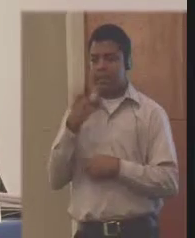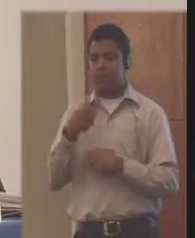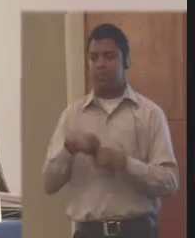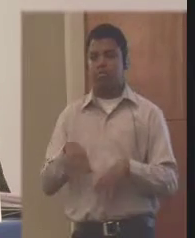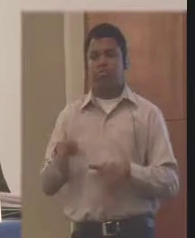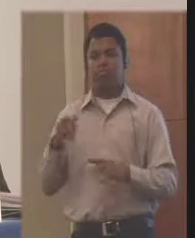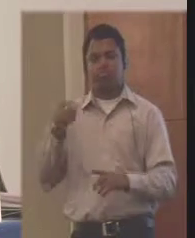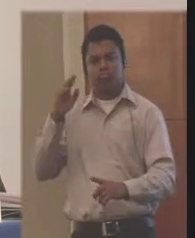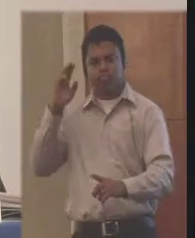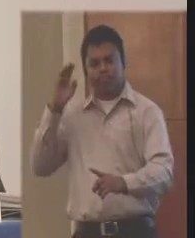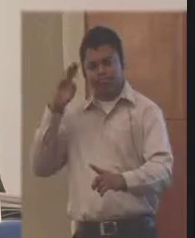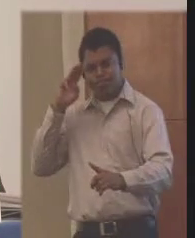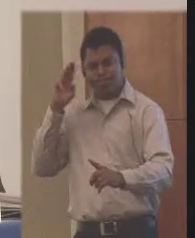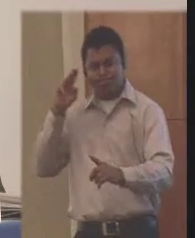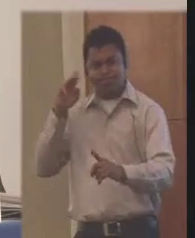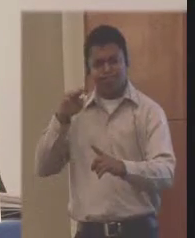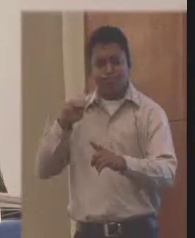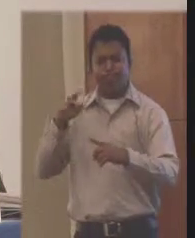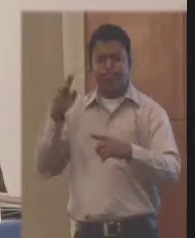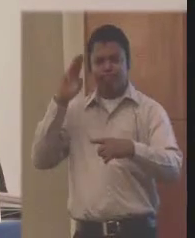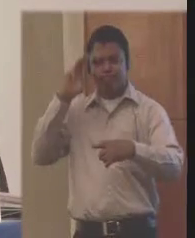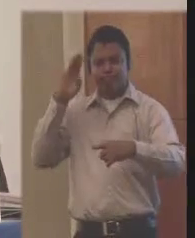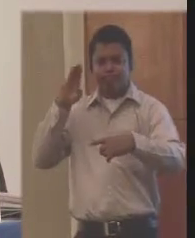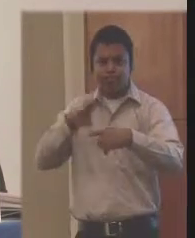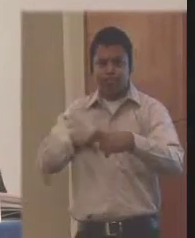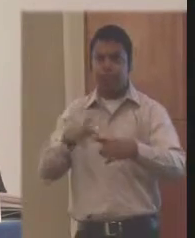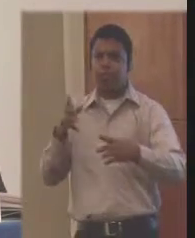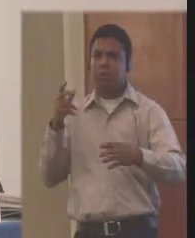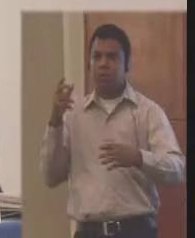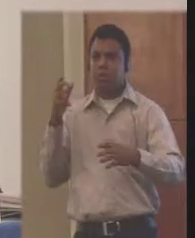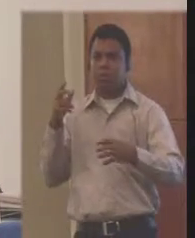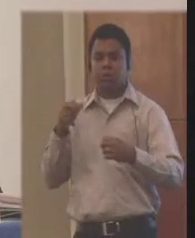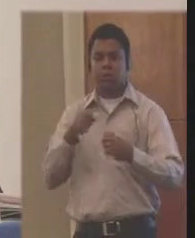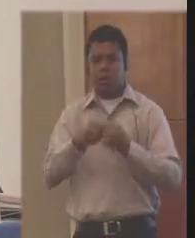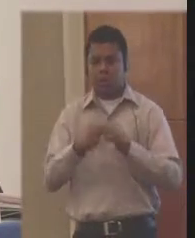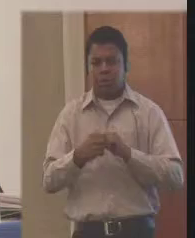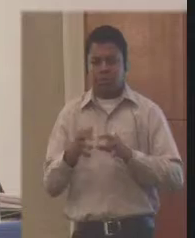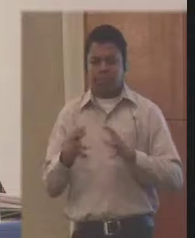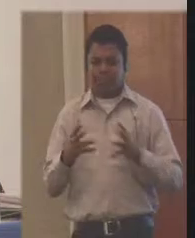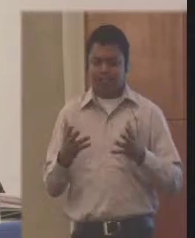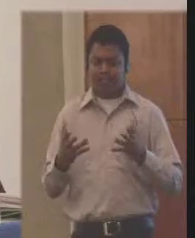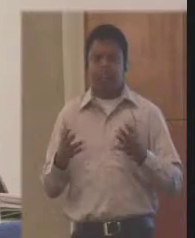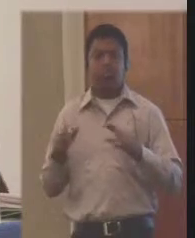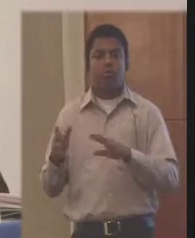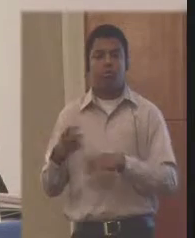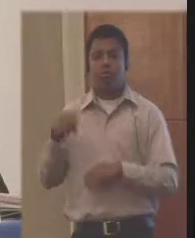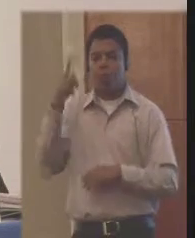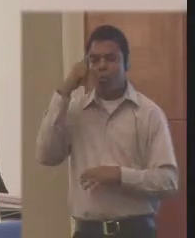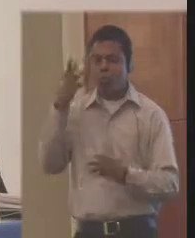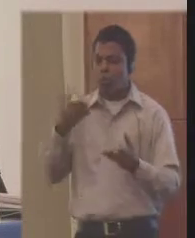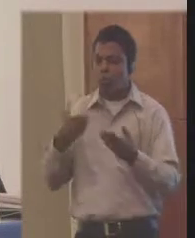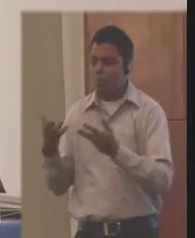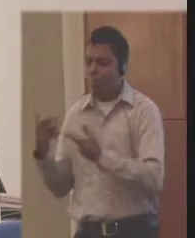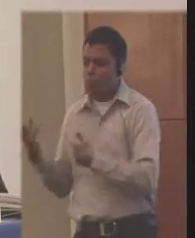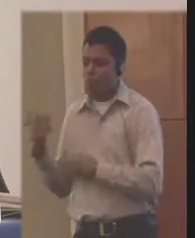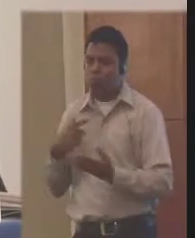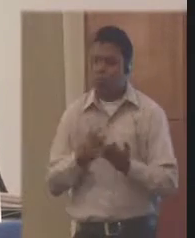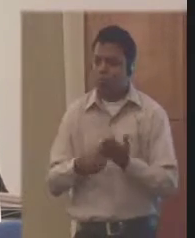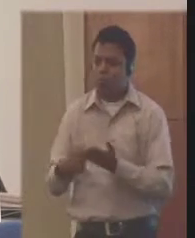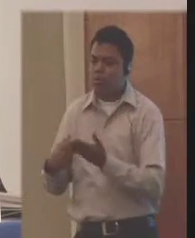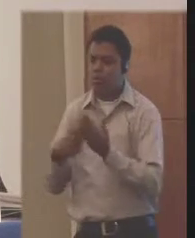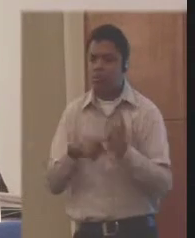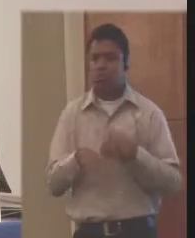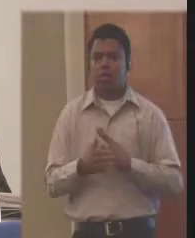de interactuar con los gobiernos, a esa capacidad de tener esquemas que